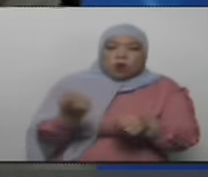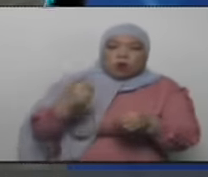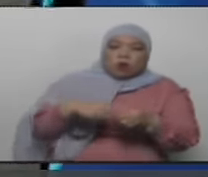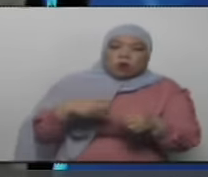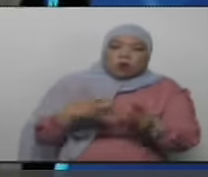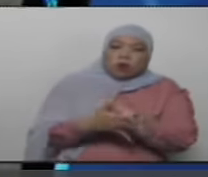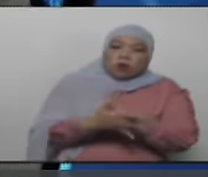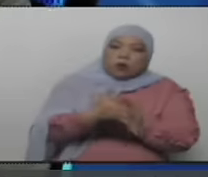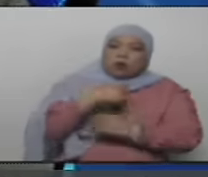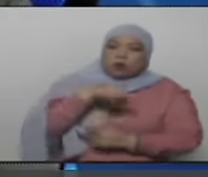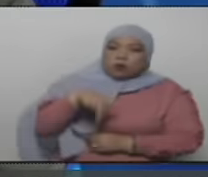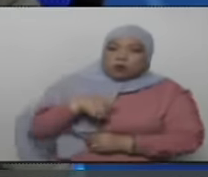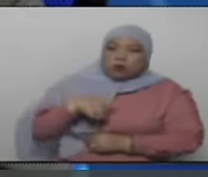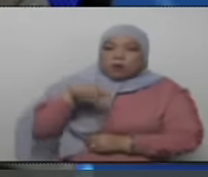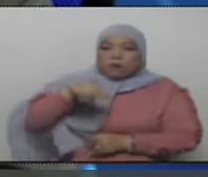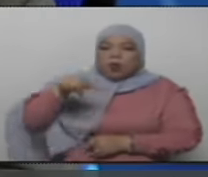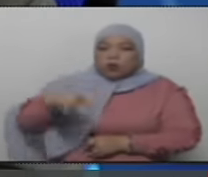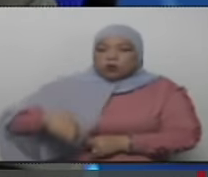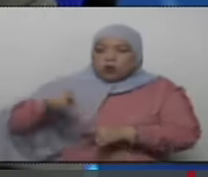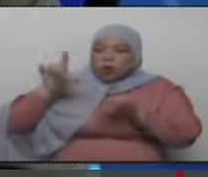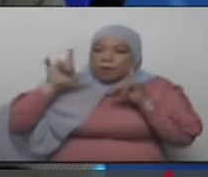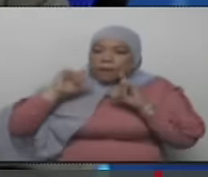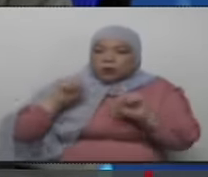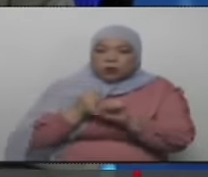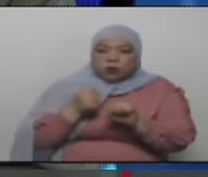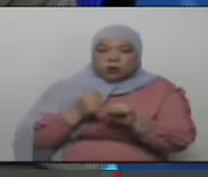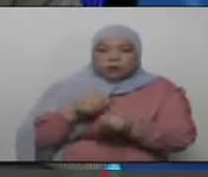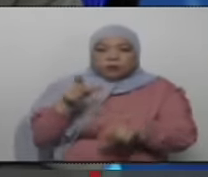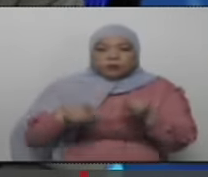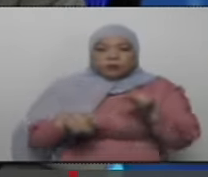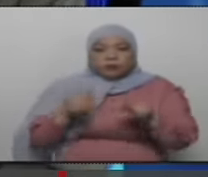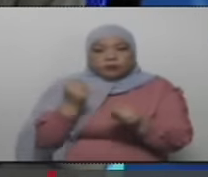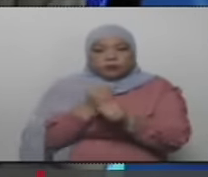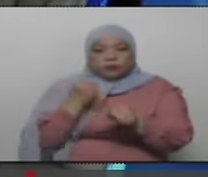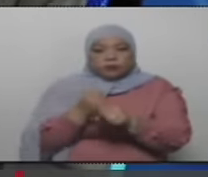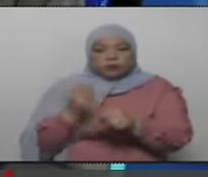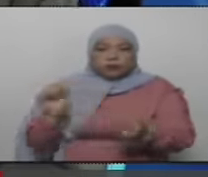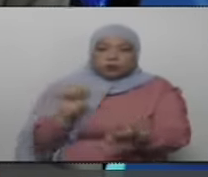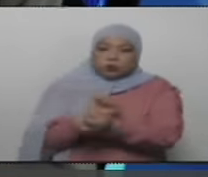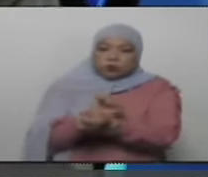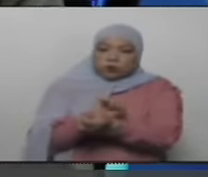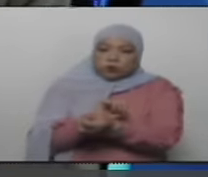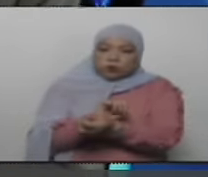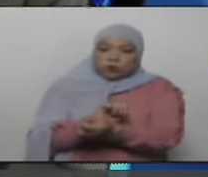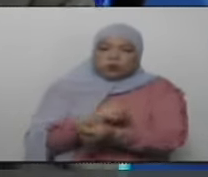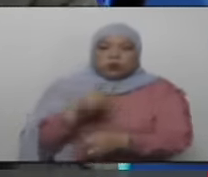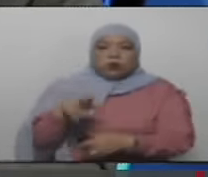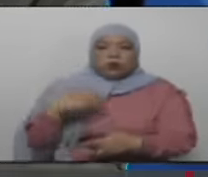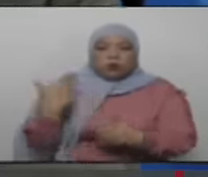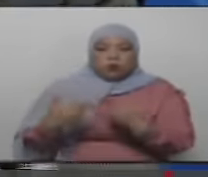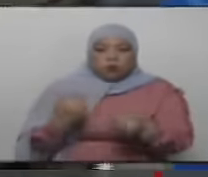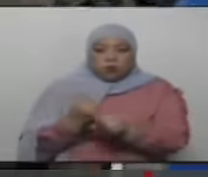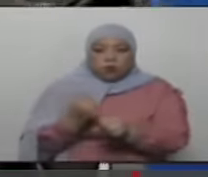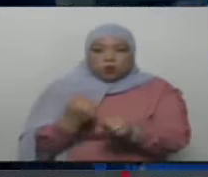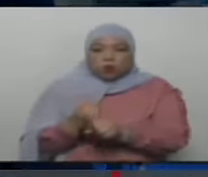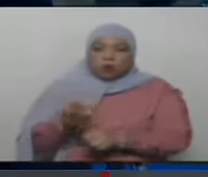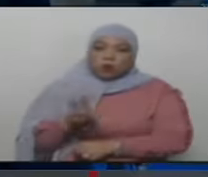personalmente, gente como las que tenemos capturados, se traen su armamento